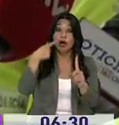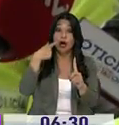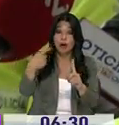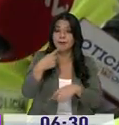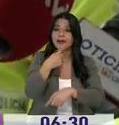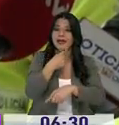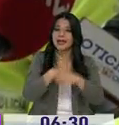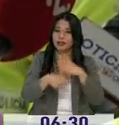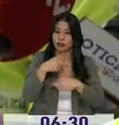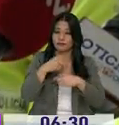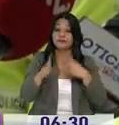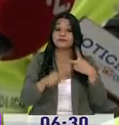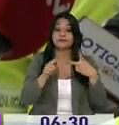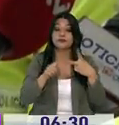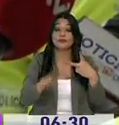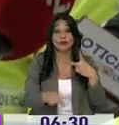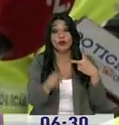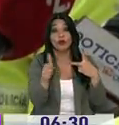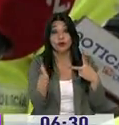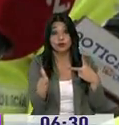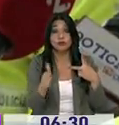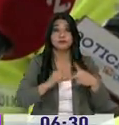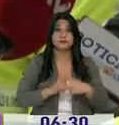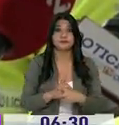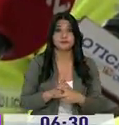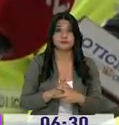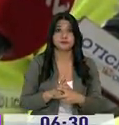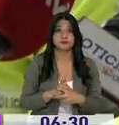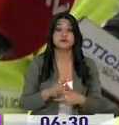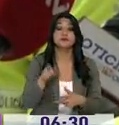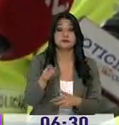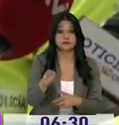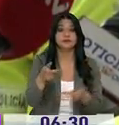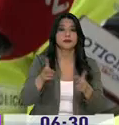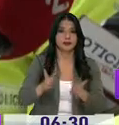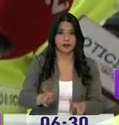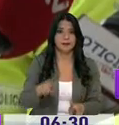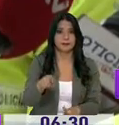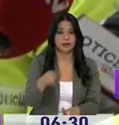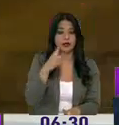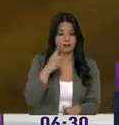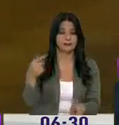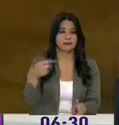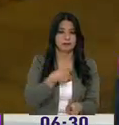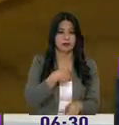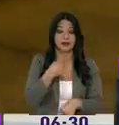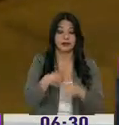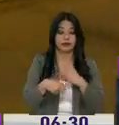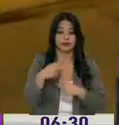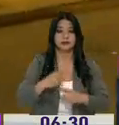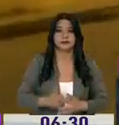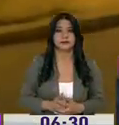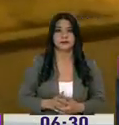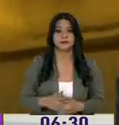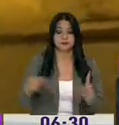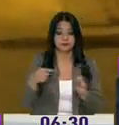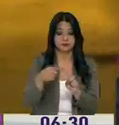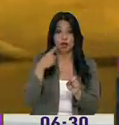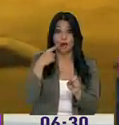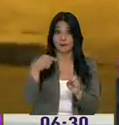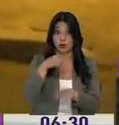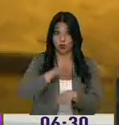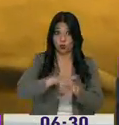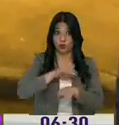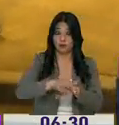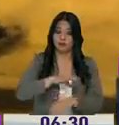victimario, mientras también la víctima tiene un impacto de proyectil. Mientras el detenido era trasladado hacia el